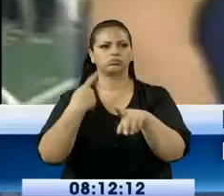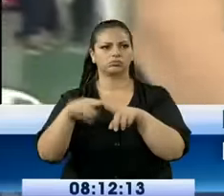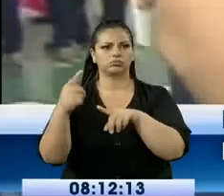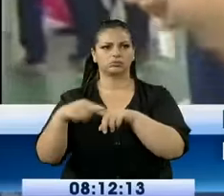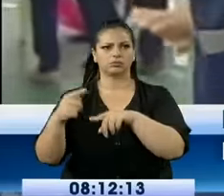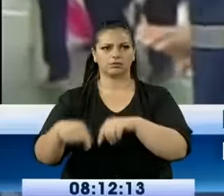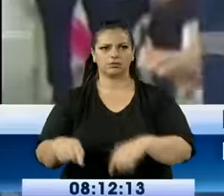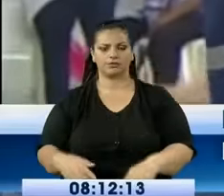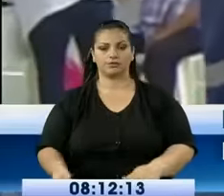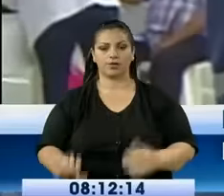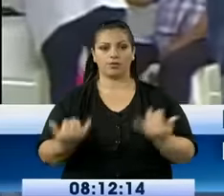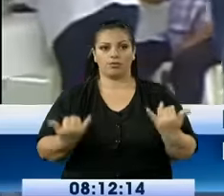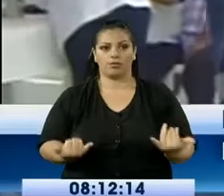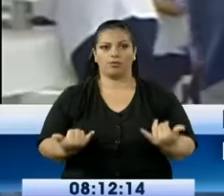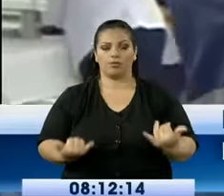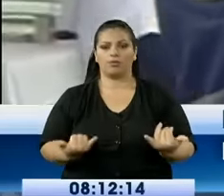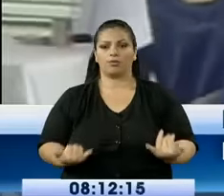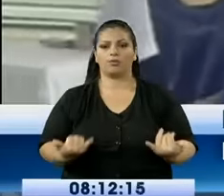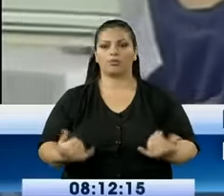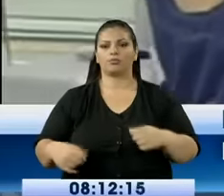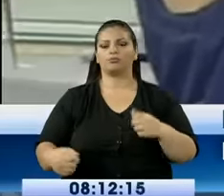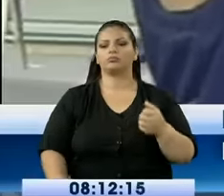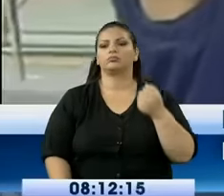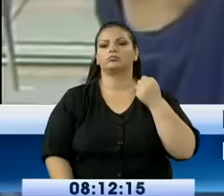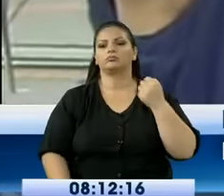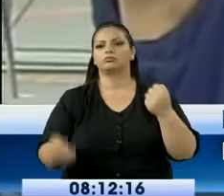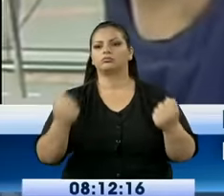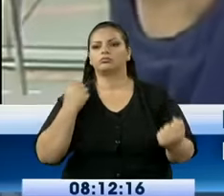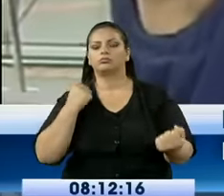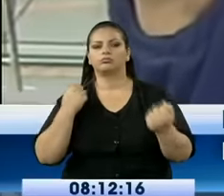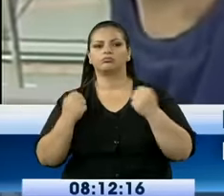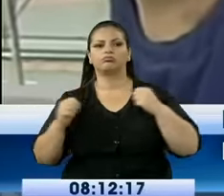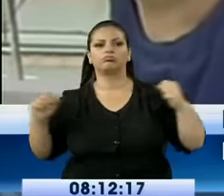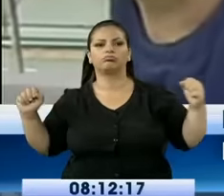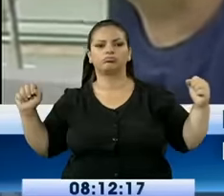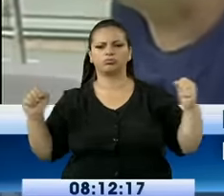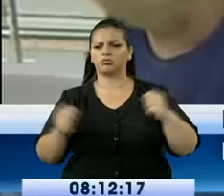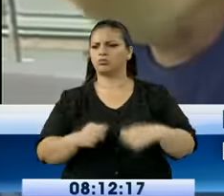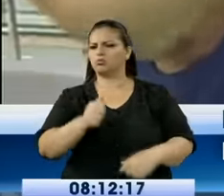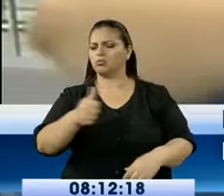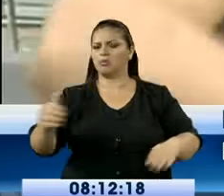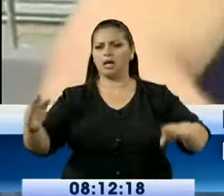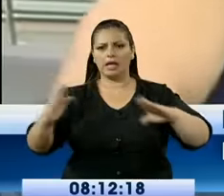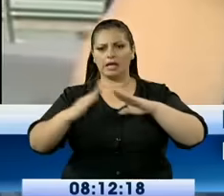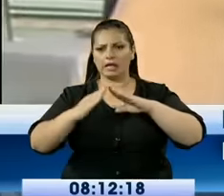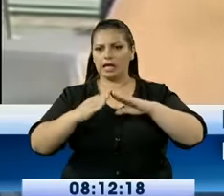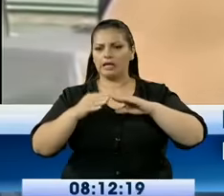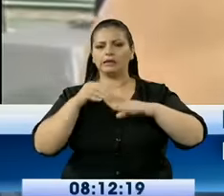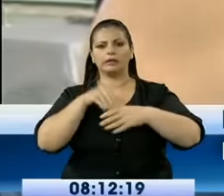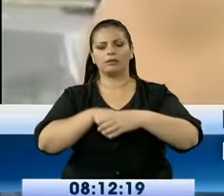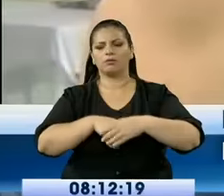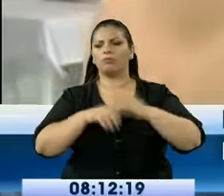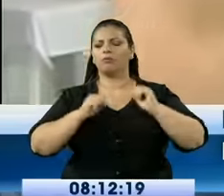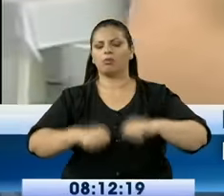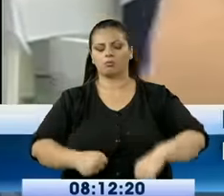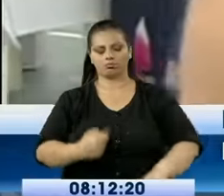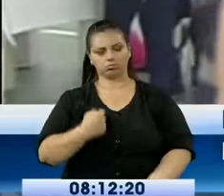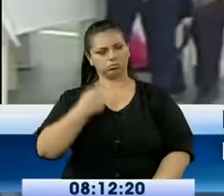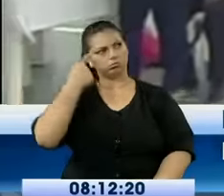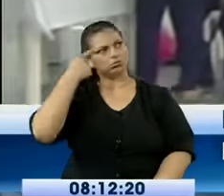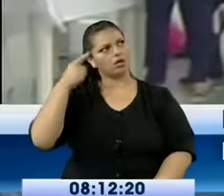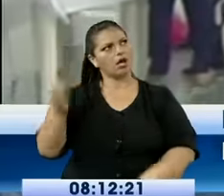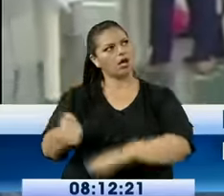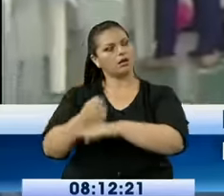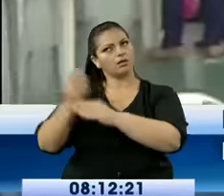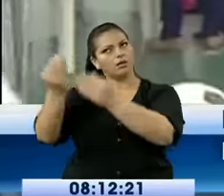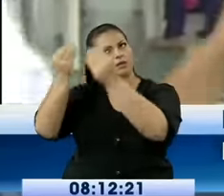actividades físicas, enseñándoles cómo deberían hacer en sus casas. Lo bueno es que, por ejemplo, la gente reacciona. Este es el club de adultos mayores, según